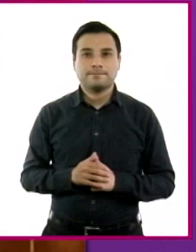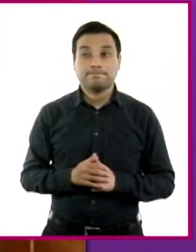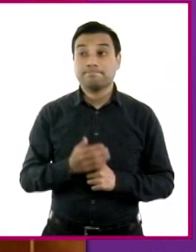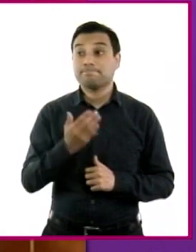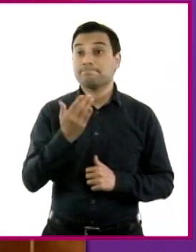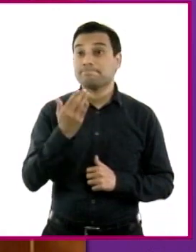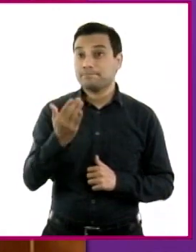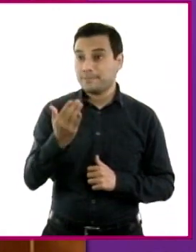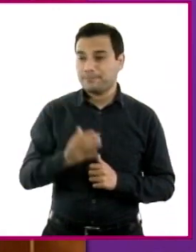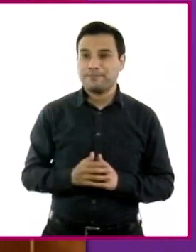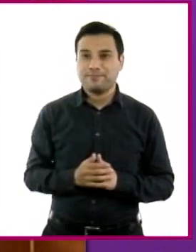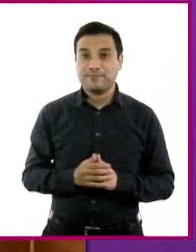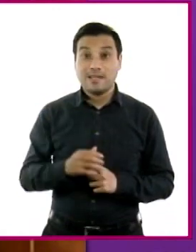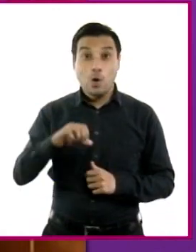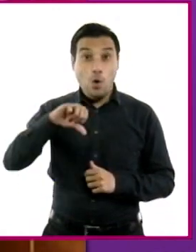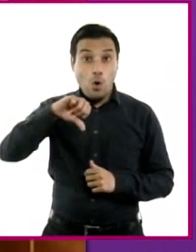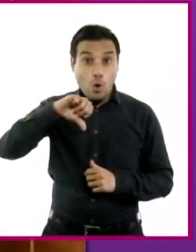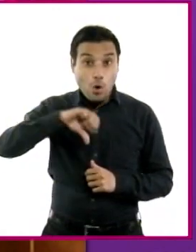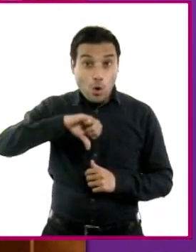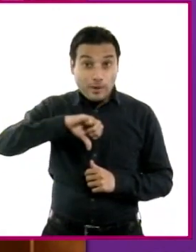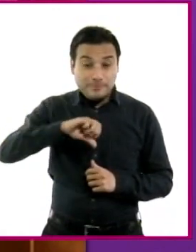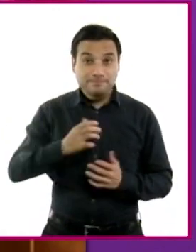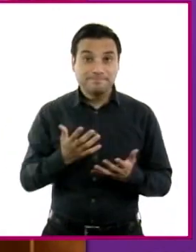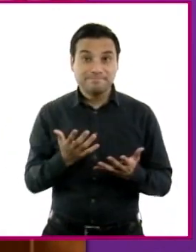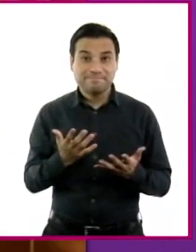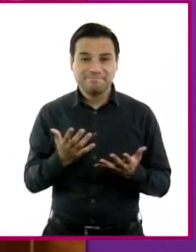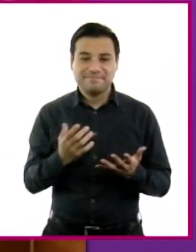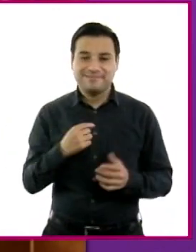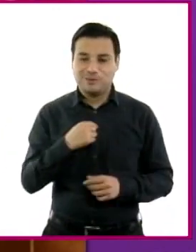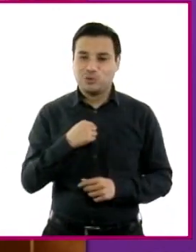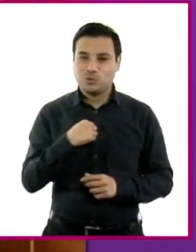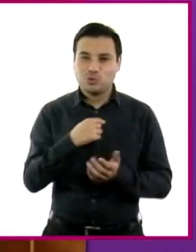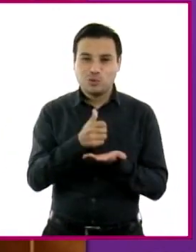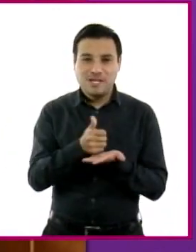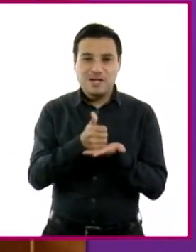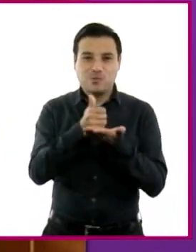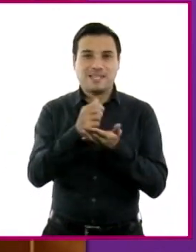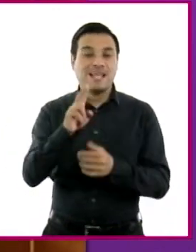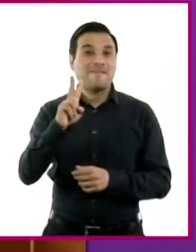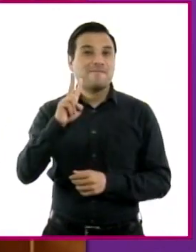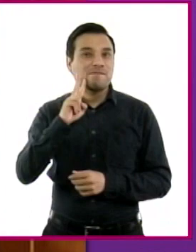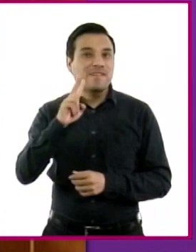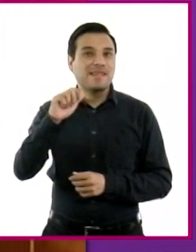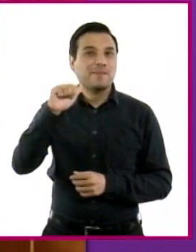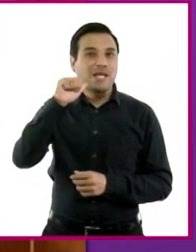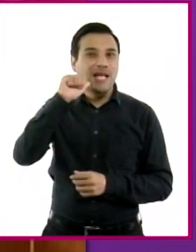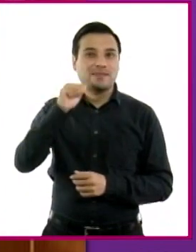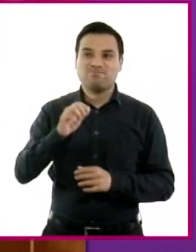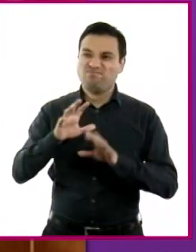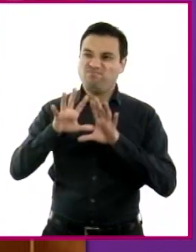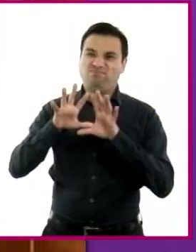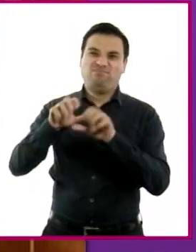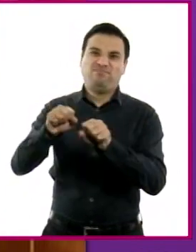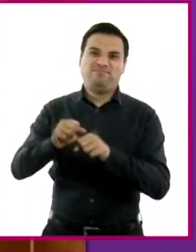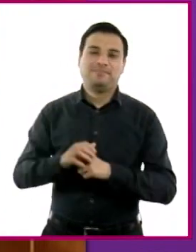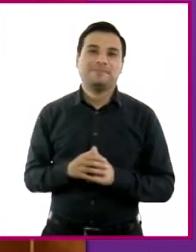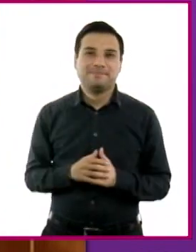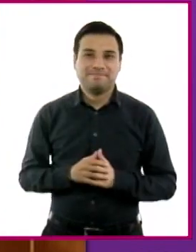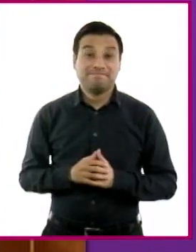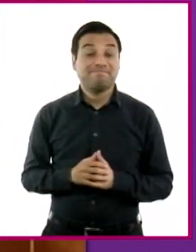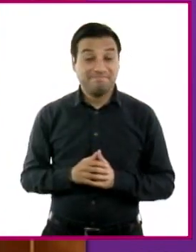Bien, hoy fuimos capaces, con mi gran ayuda, de poner a los malvados Molotov y Shadow en su lugar.